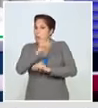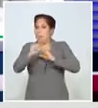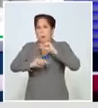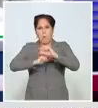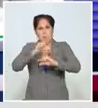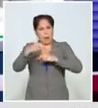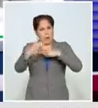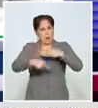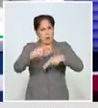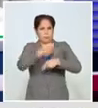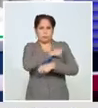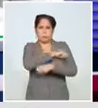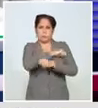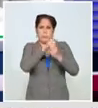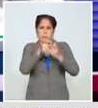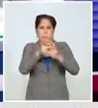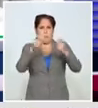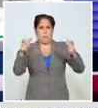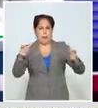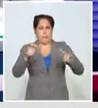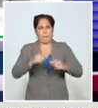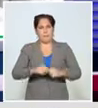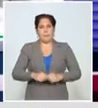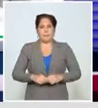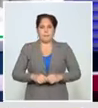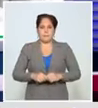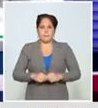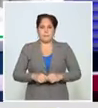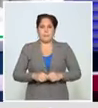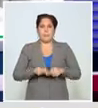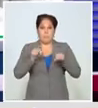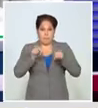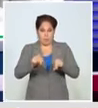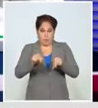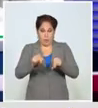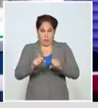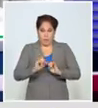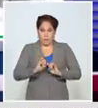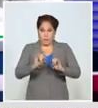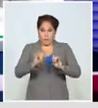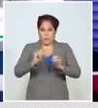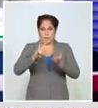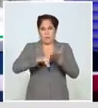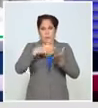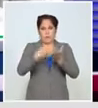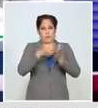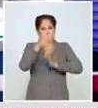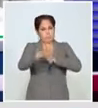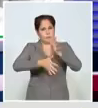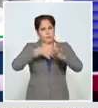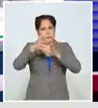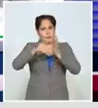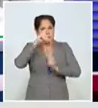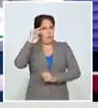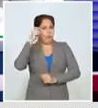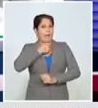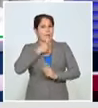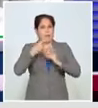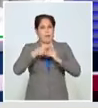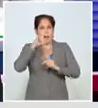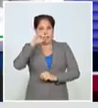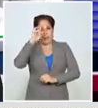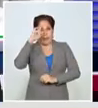realizando en nuestro país. Se incorpora en nuestra transmisión la intérprete en lengua de señas Eileen Coto.